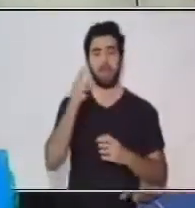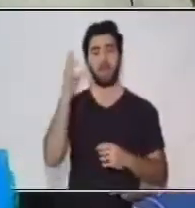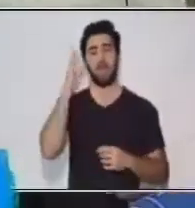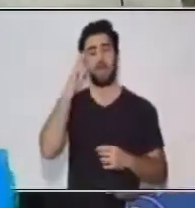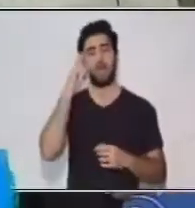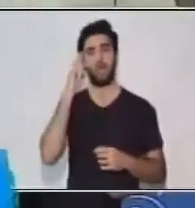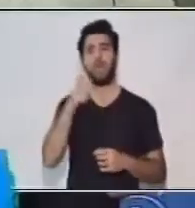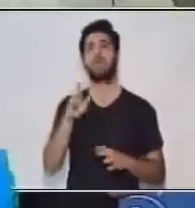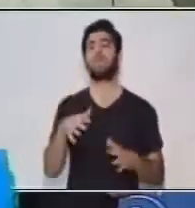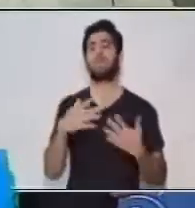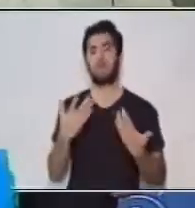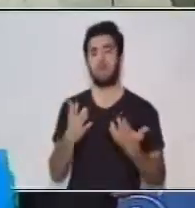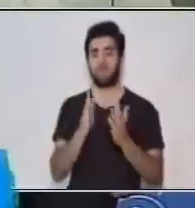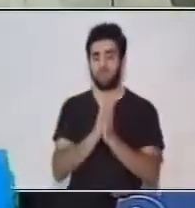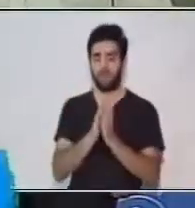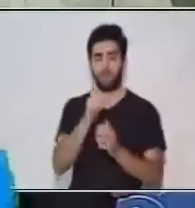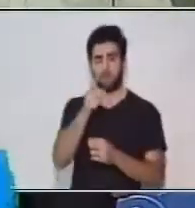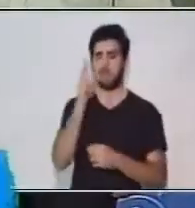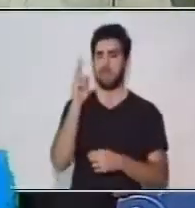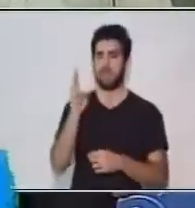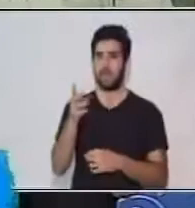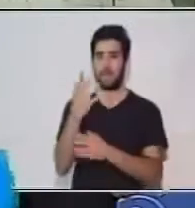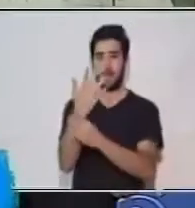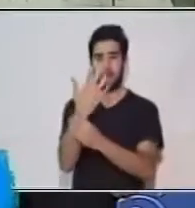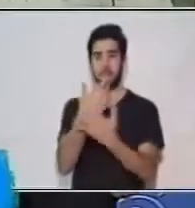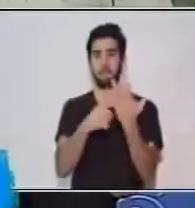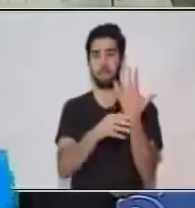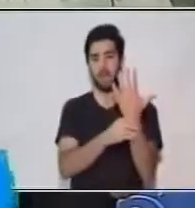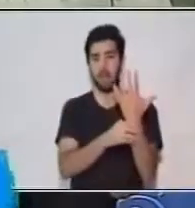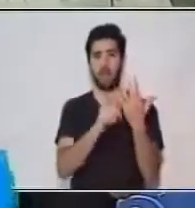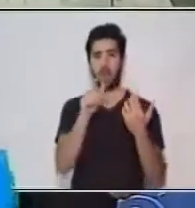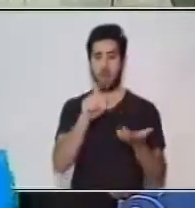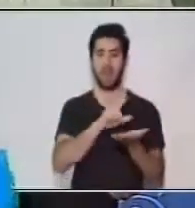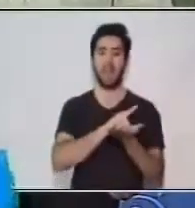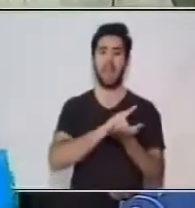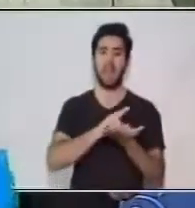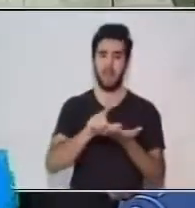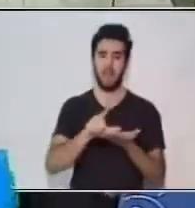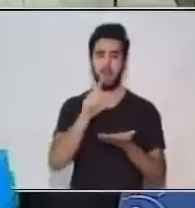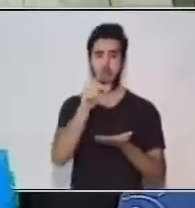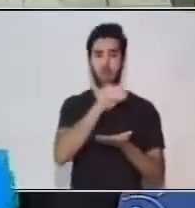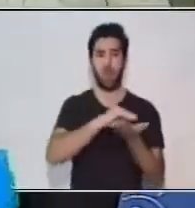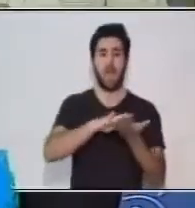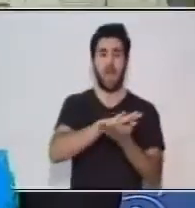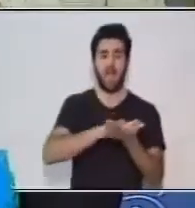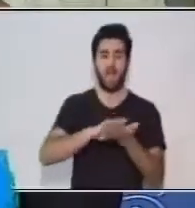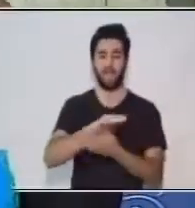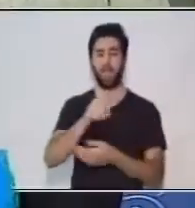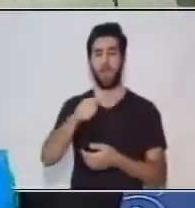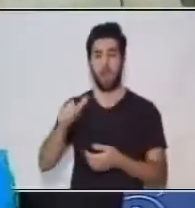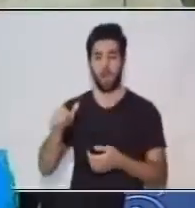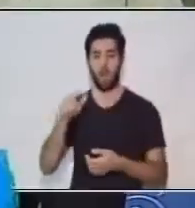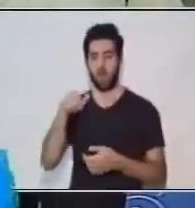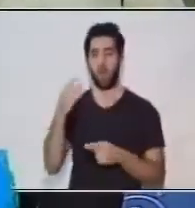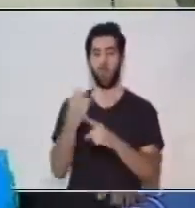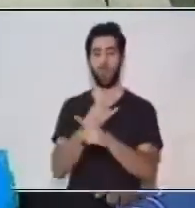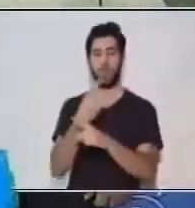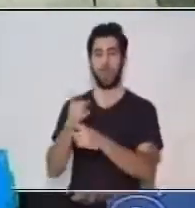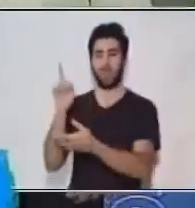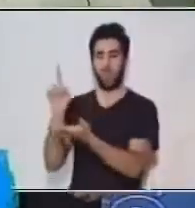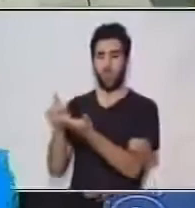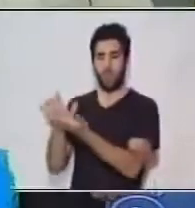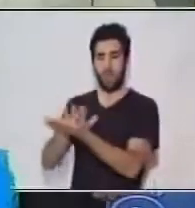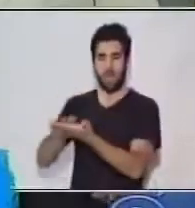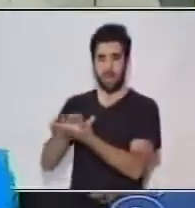recomendación, que mantengan sus manos limpias, lavándolas con agua y jabón o utilizando gel. Y hoy nos va a estar ayudando